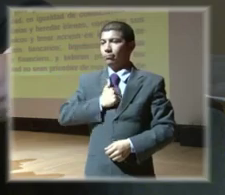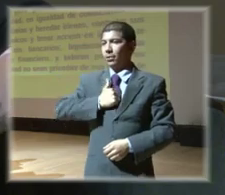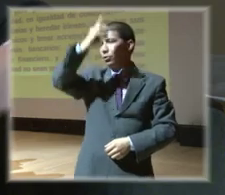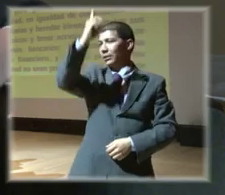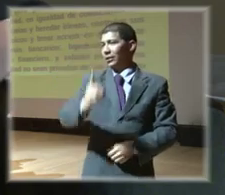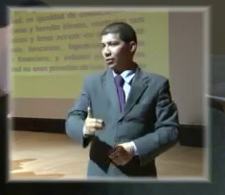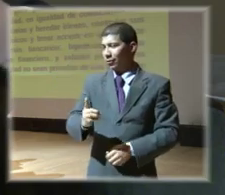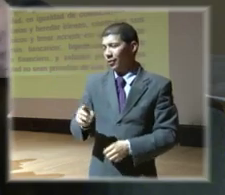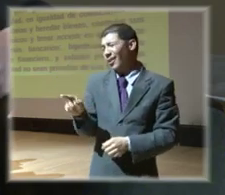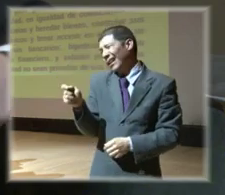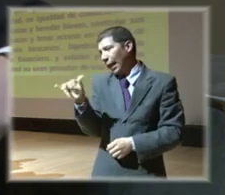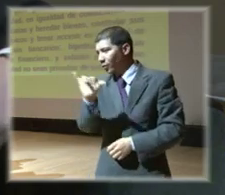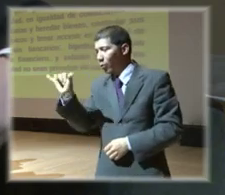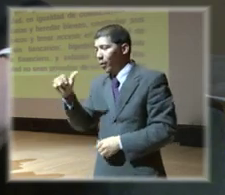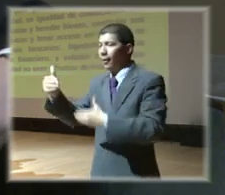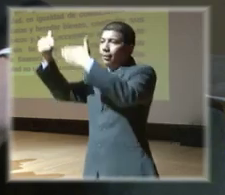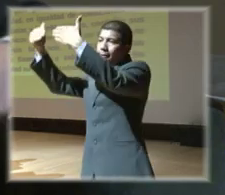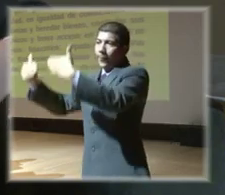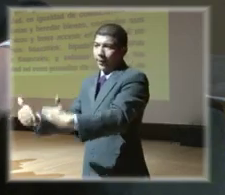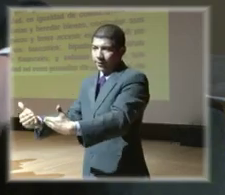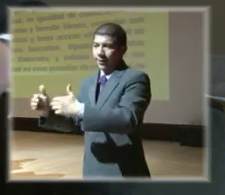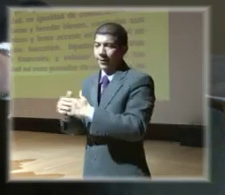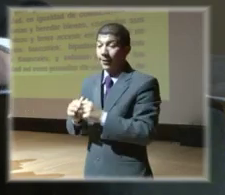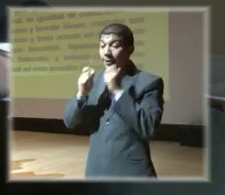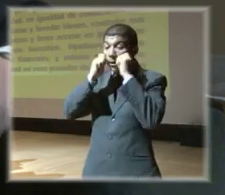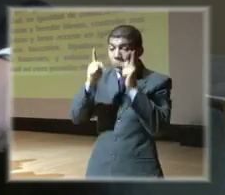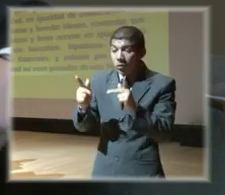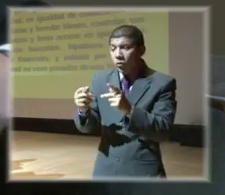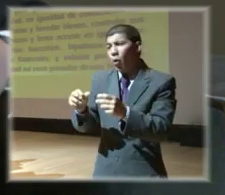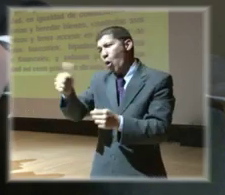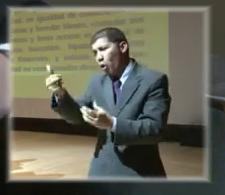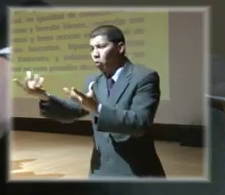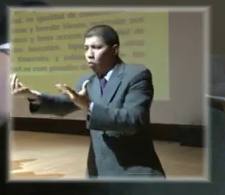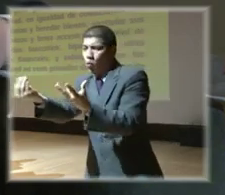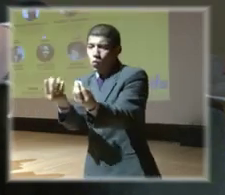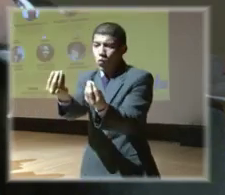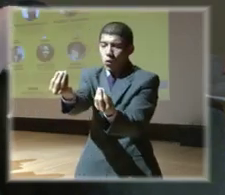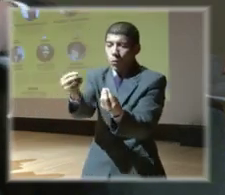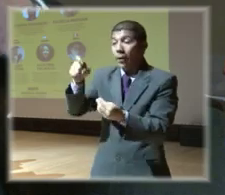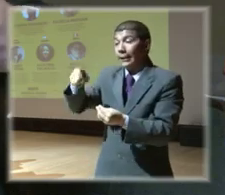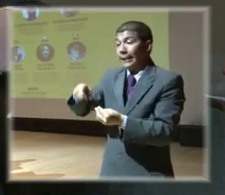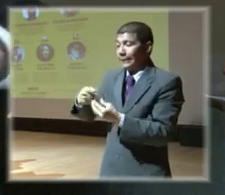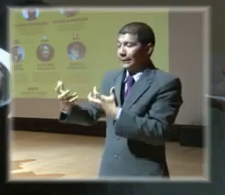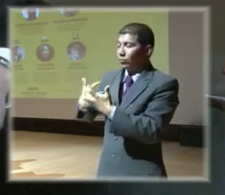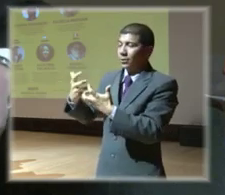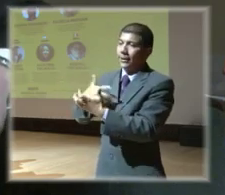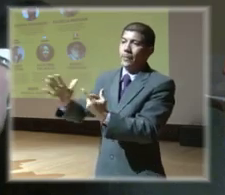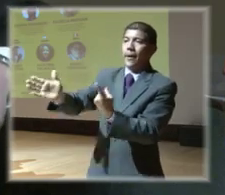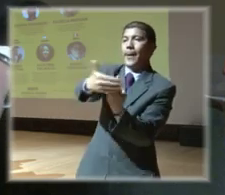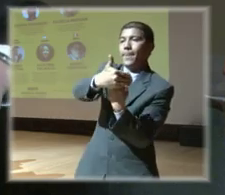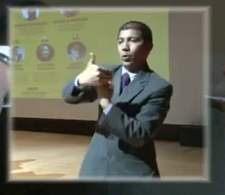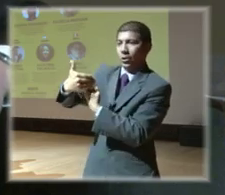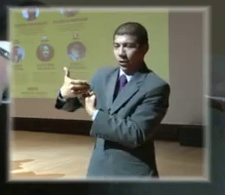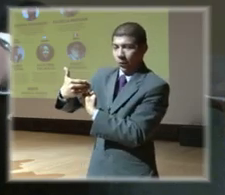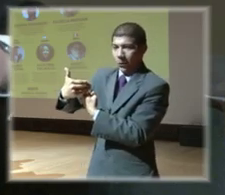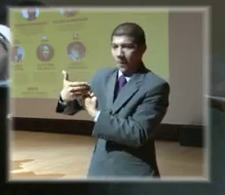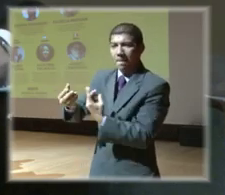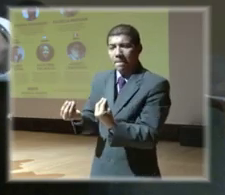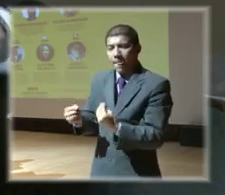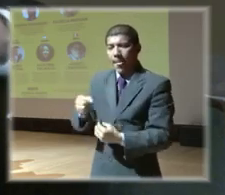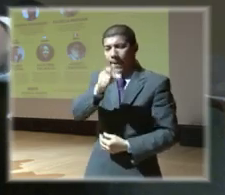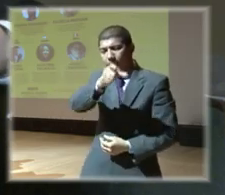la discapacidad y con otros grupos, se ha entendido que es necesario que exista un sistema de protección, bajo la figura de la protección, para que